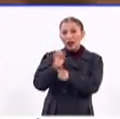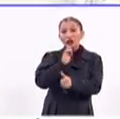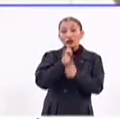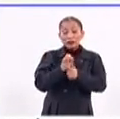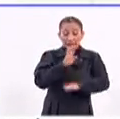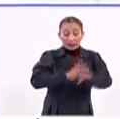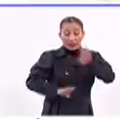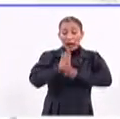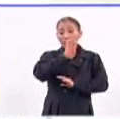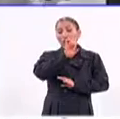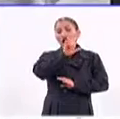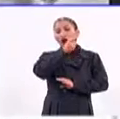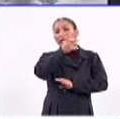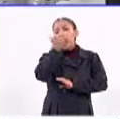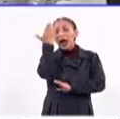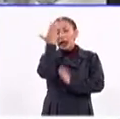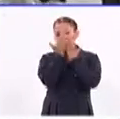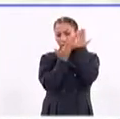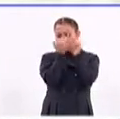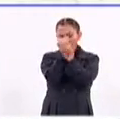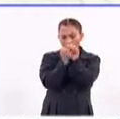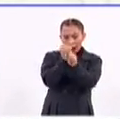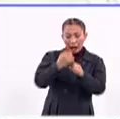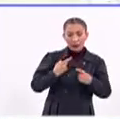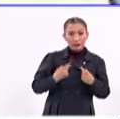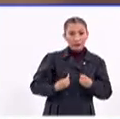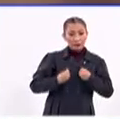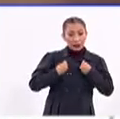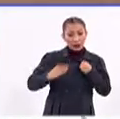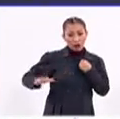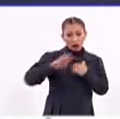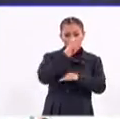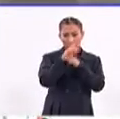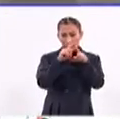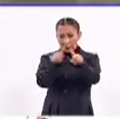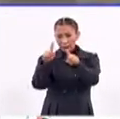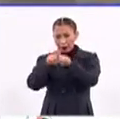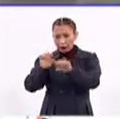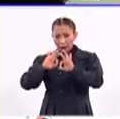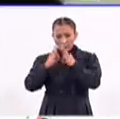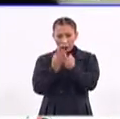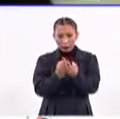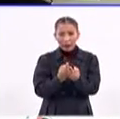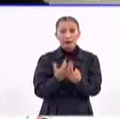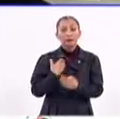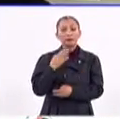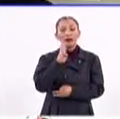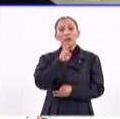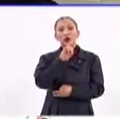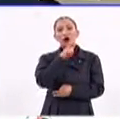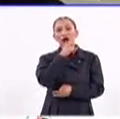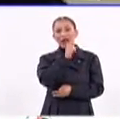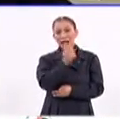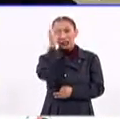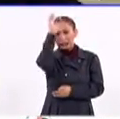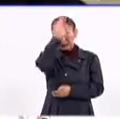la biología es la ciencia que estudia a los seres vivos en todos sus aspectos y propiedades. La biología es una